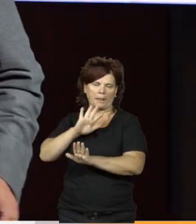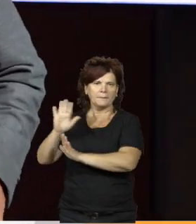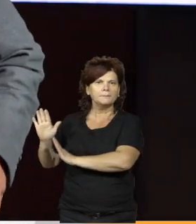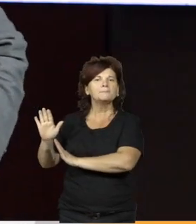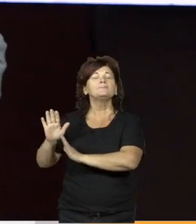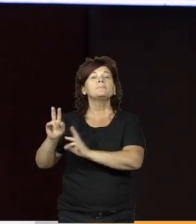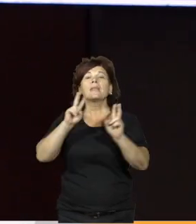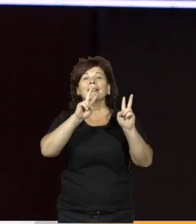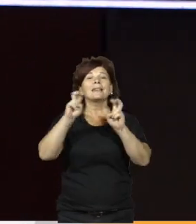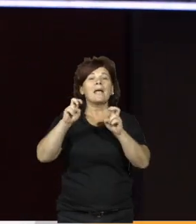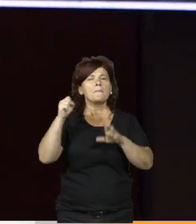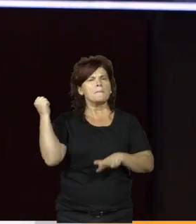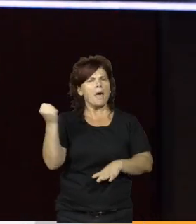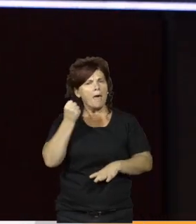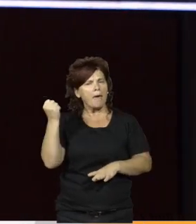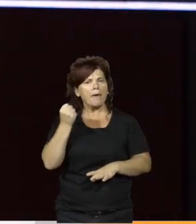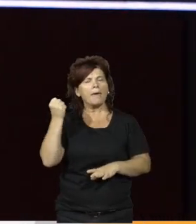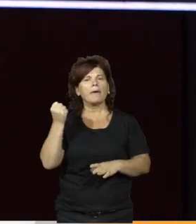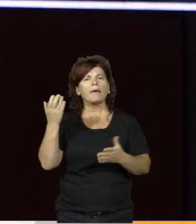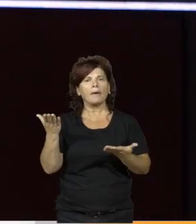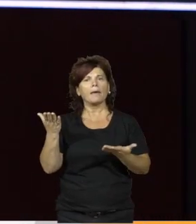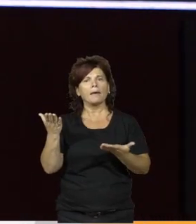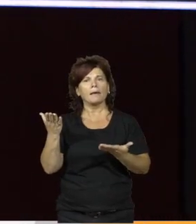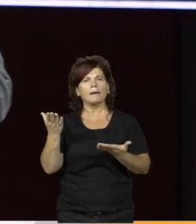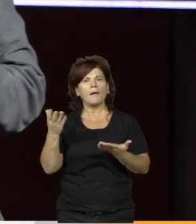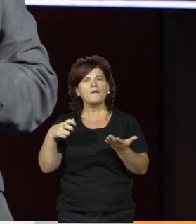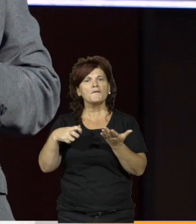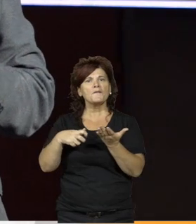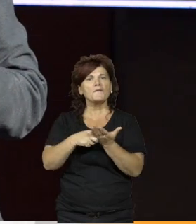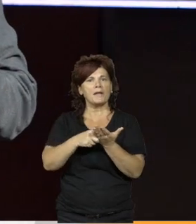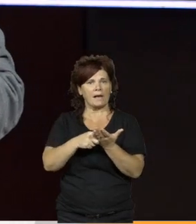En el tema fundamentalmente de la fiscalización,